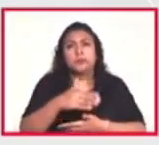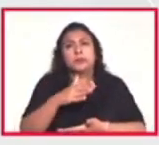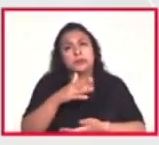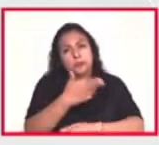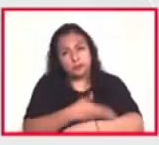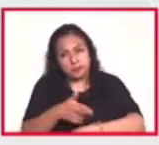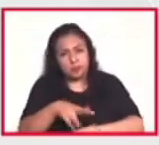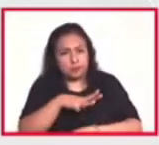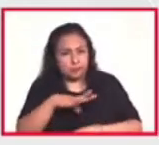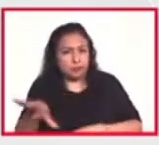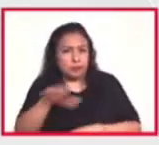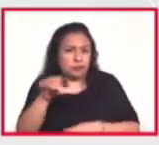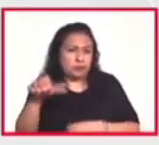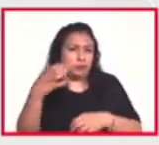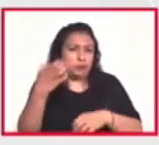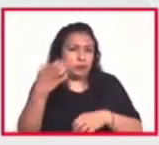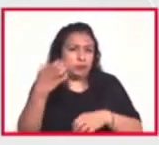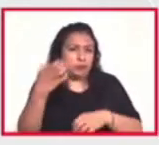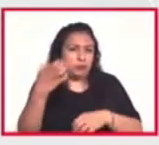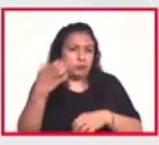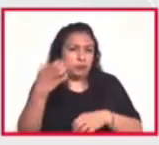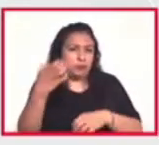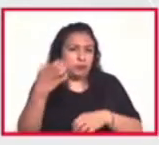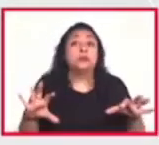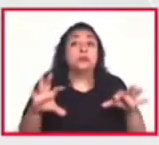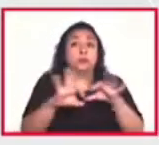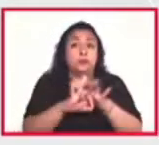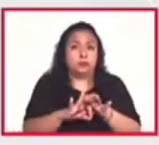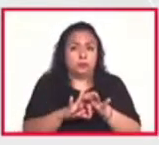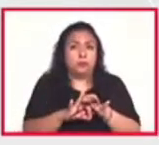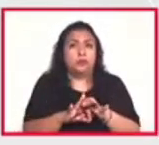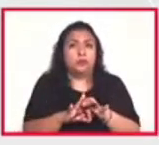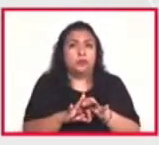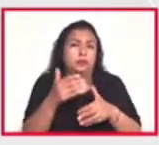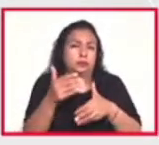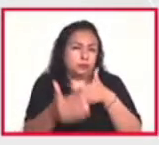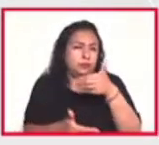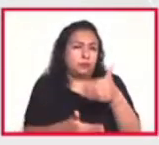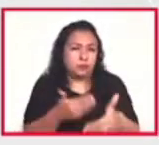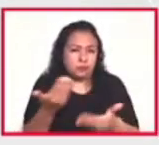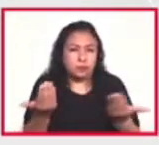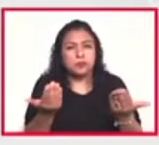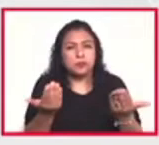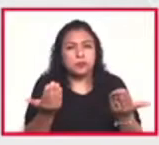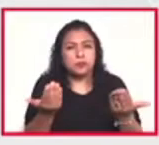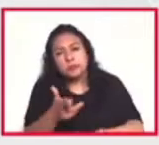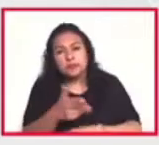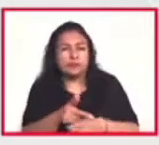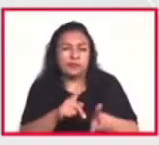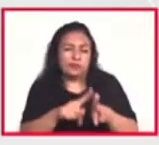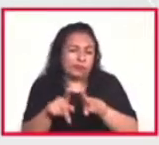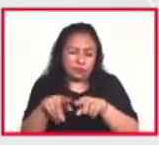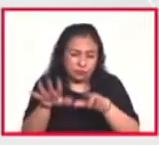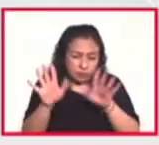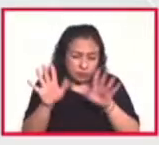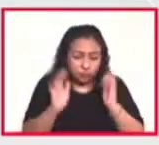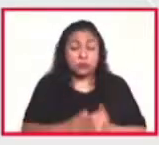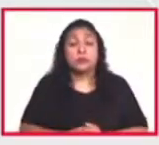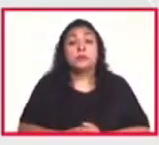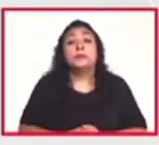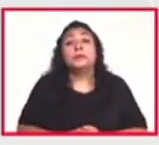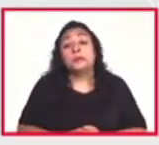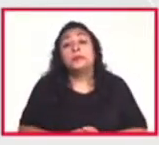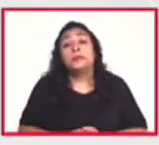general de Estados Unidos, que se vincula a restricciones, a procedimientos burocráticos, etcétera, que han